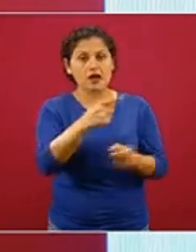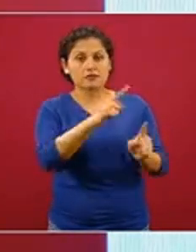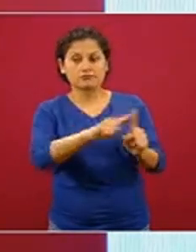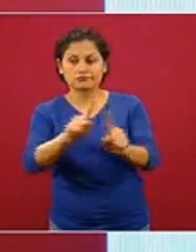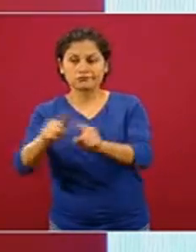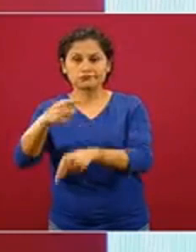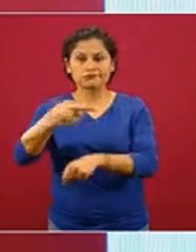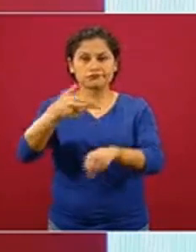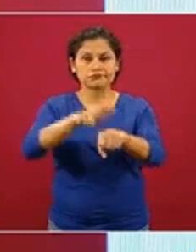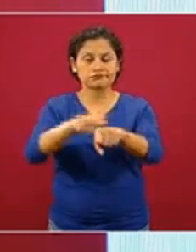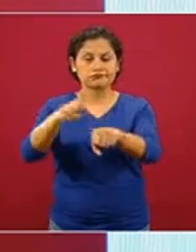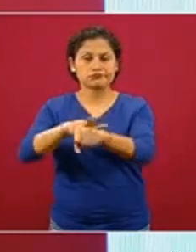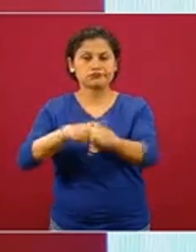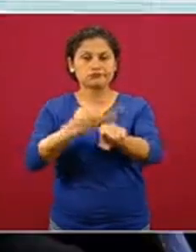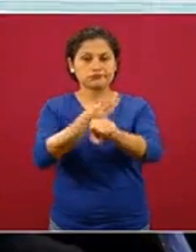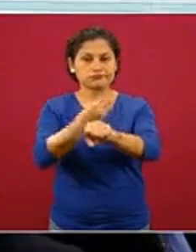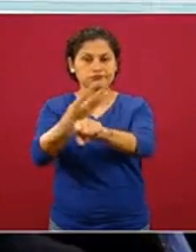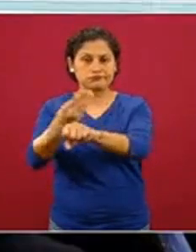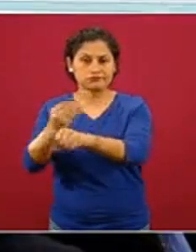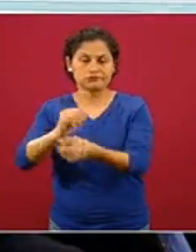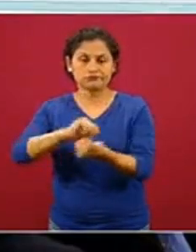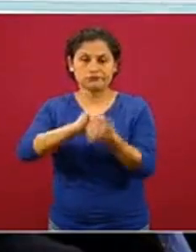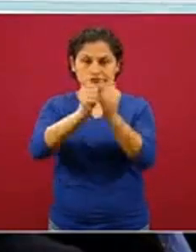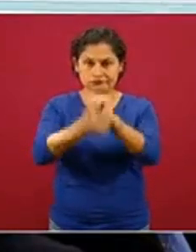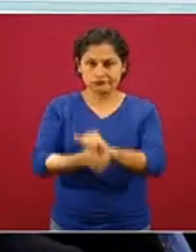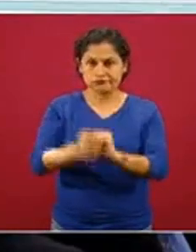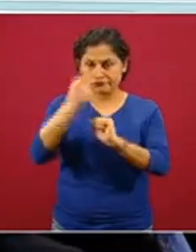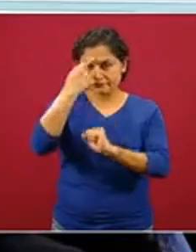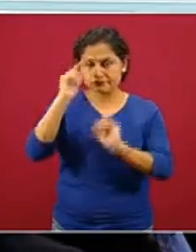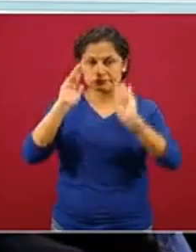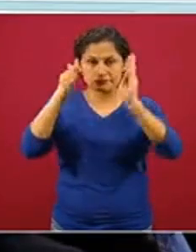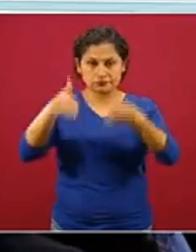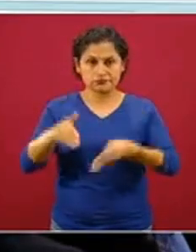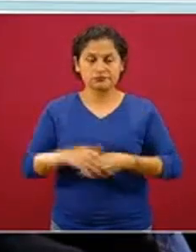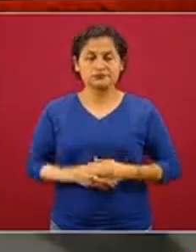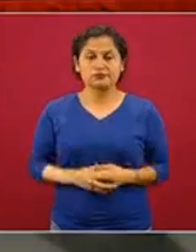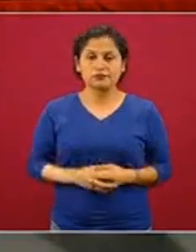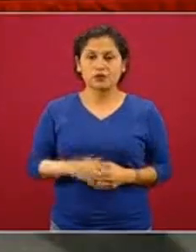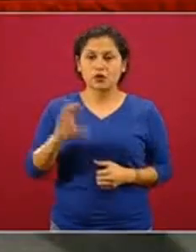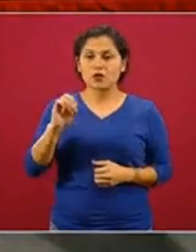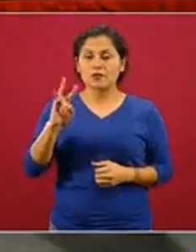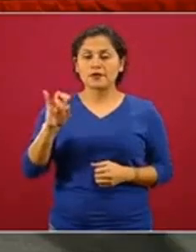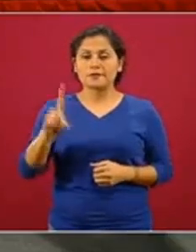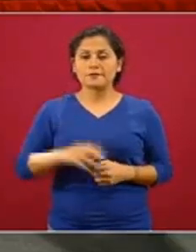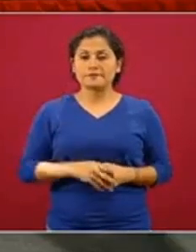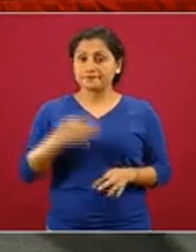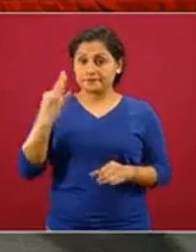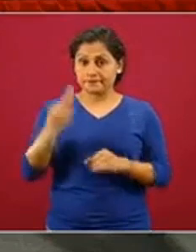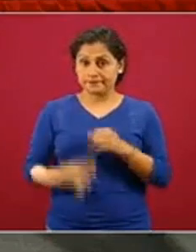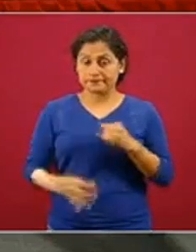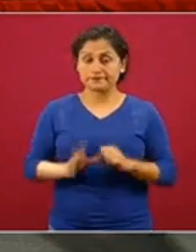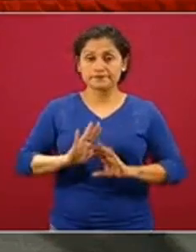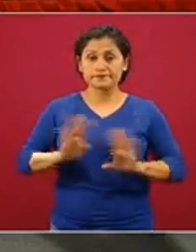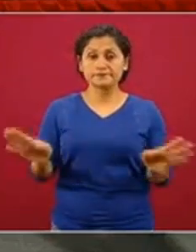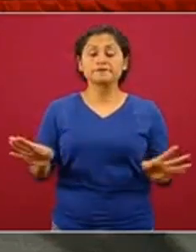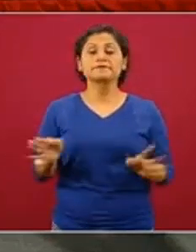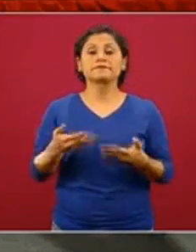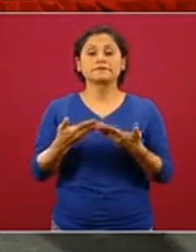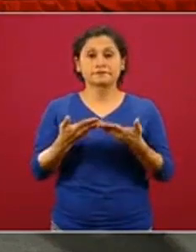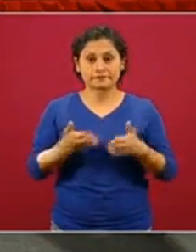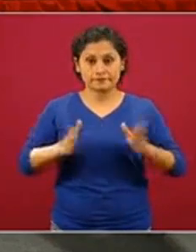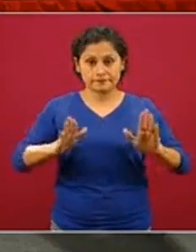de reconversión hospitalaria. Es la última, me parece. Vamos a abrir entonces